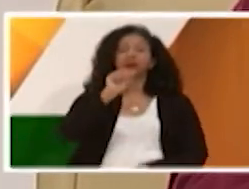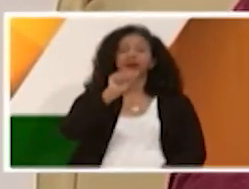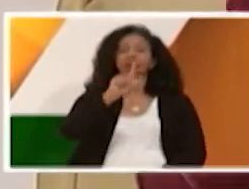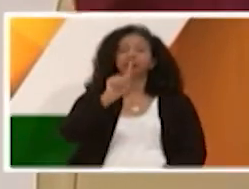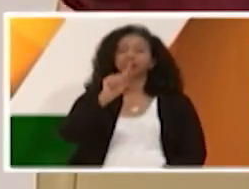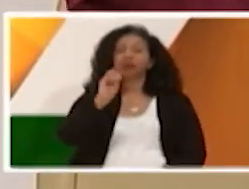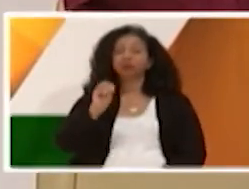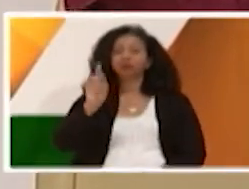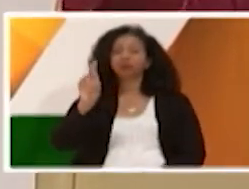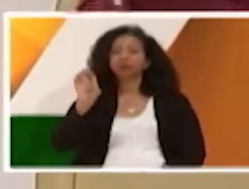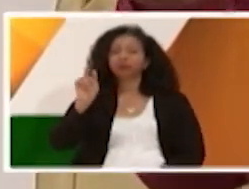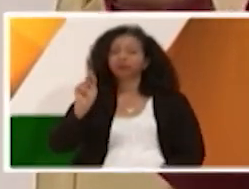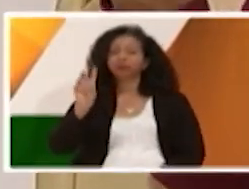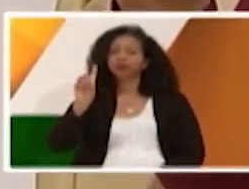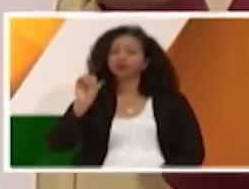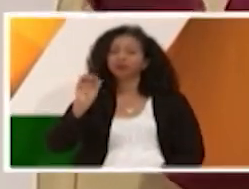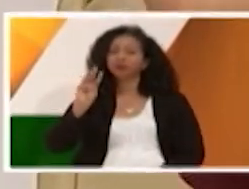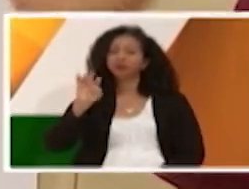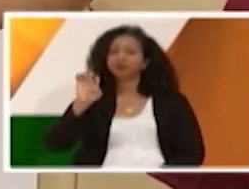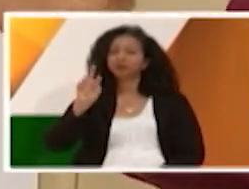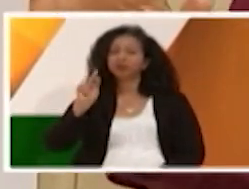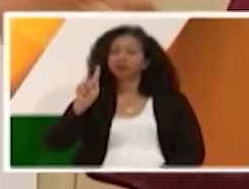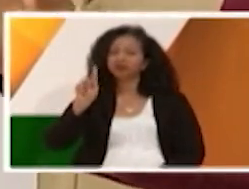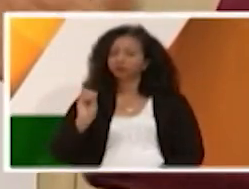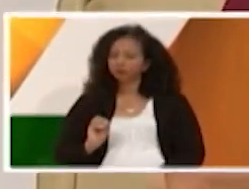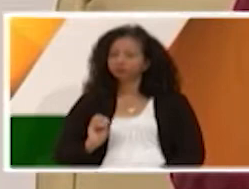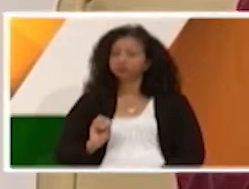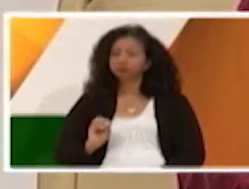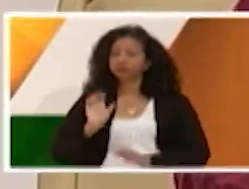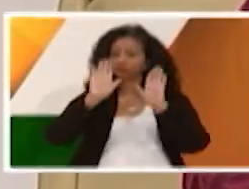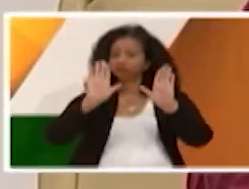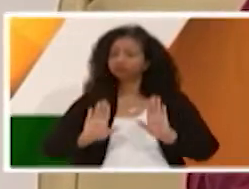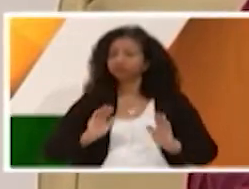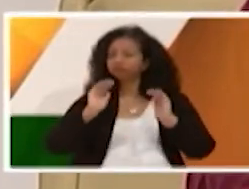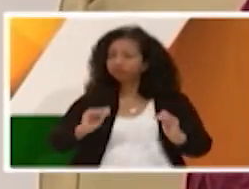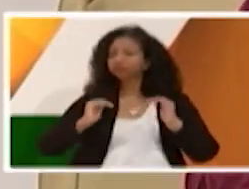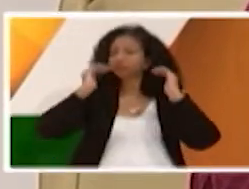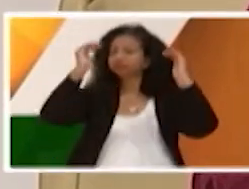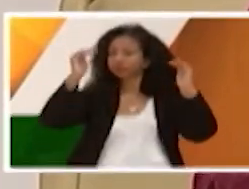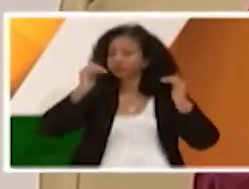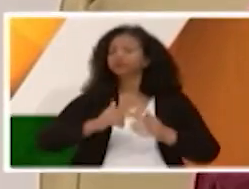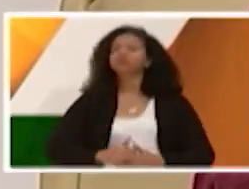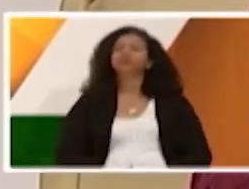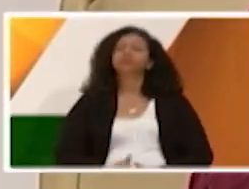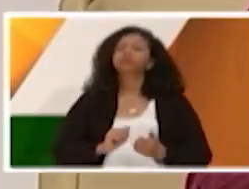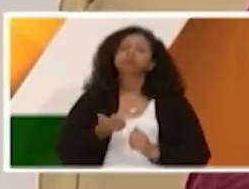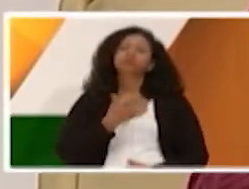¿verdad, Soterio? Así califican es, para claro, ser de alto claro. rendimiento. Ahí hay no olimpiada hay y hay... Ahí no hay duda, sí,